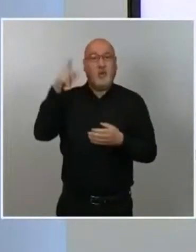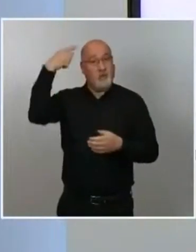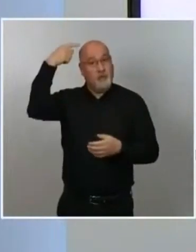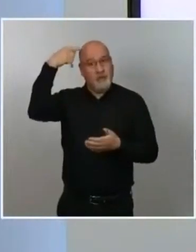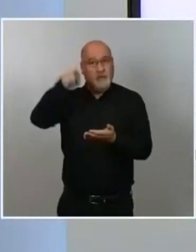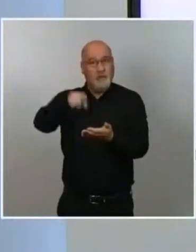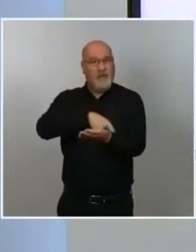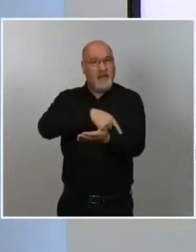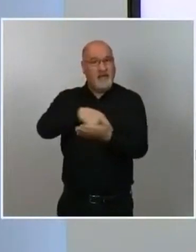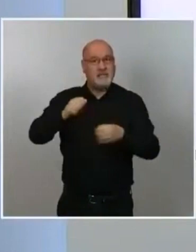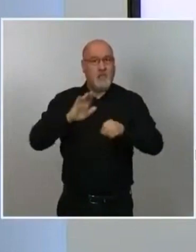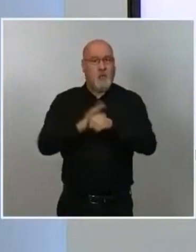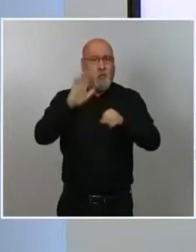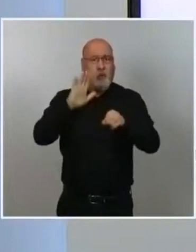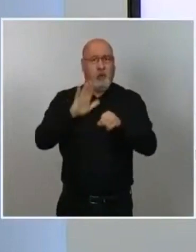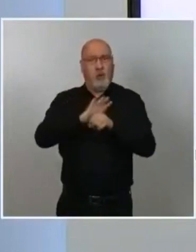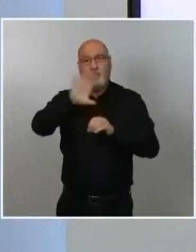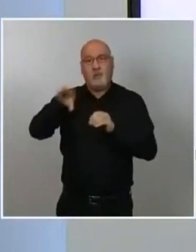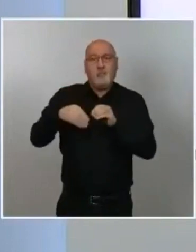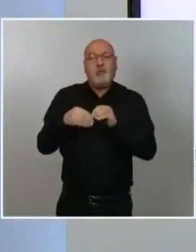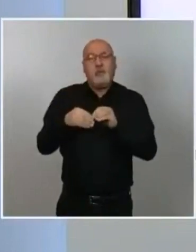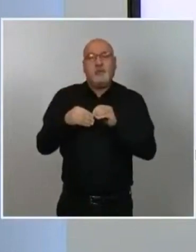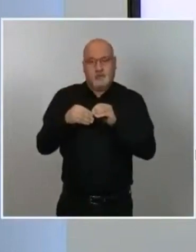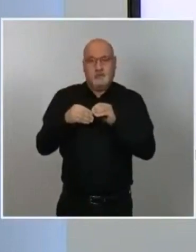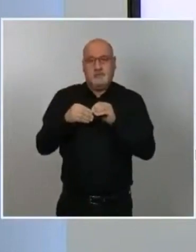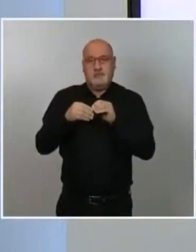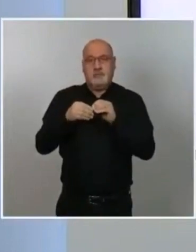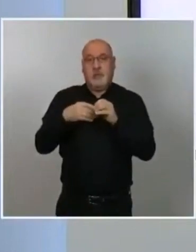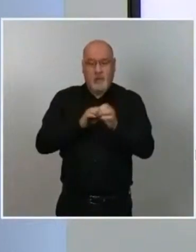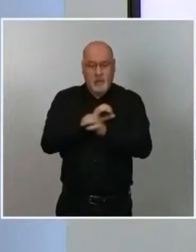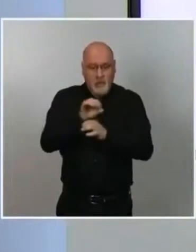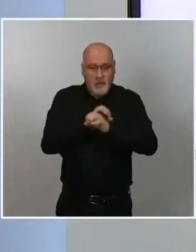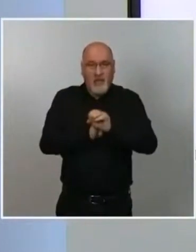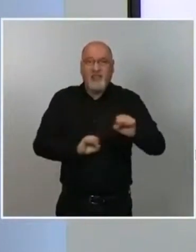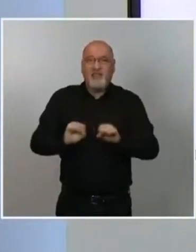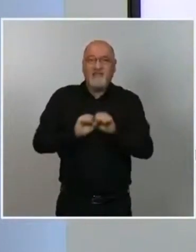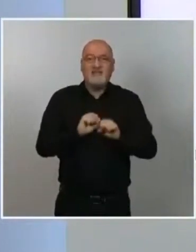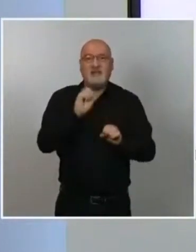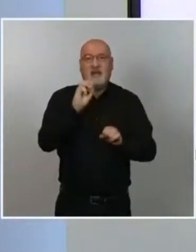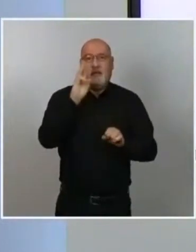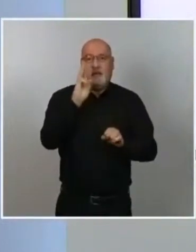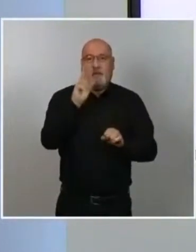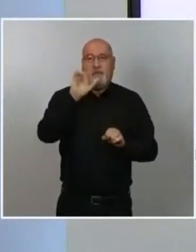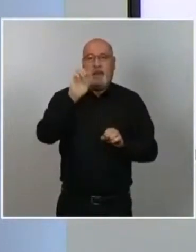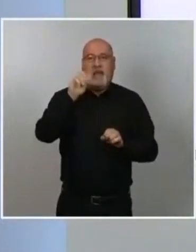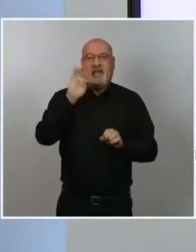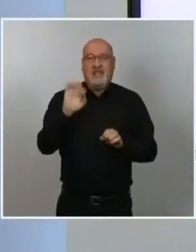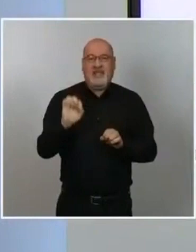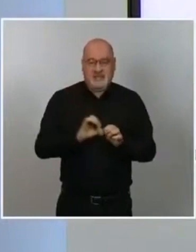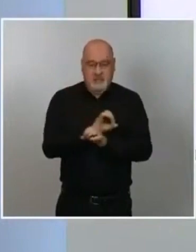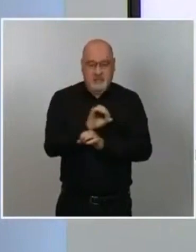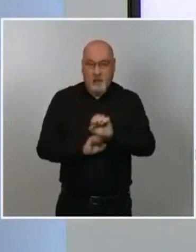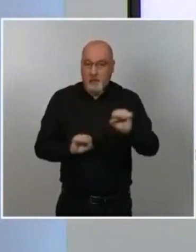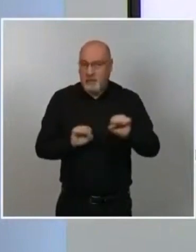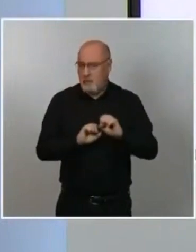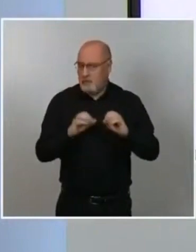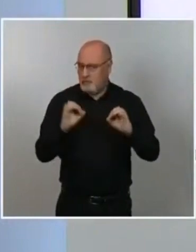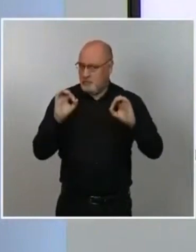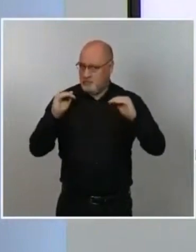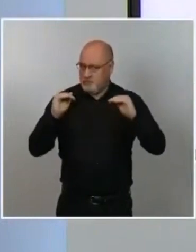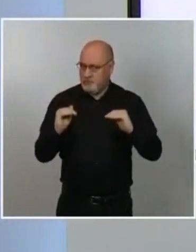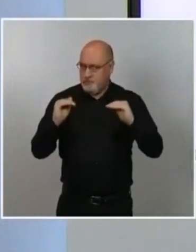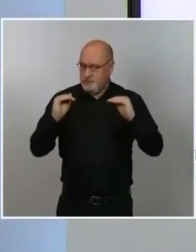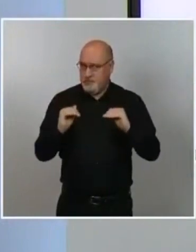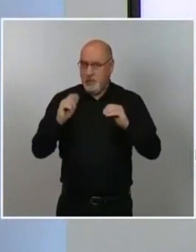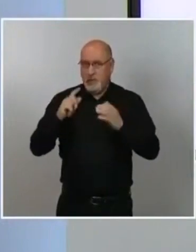con una disminución importante de plaquetas, lo que implica una activación irregular de la coagulación.